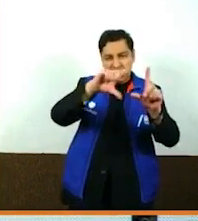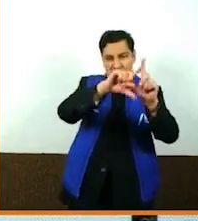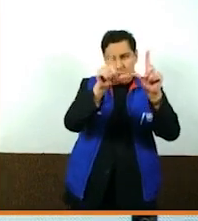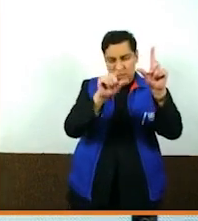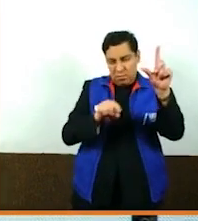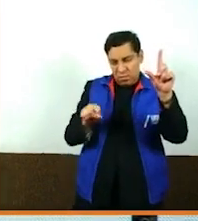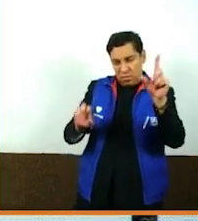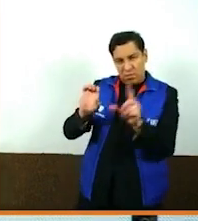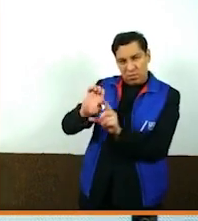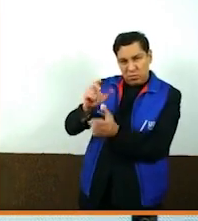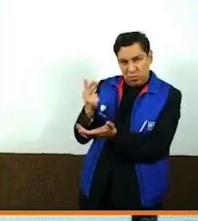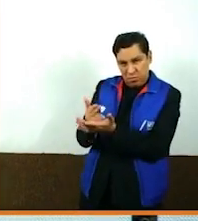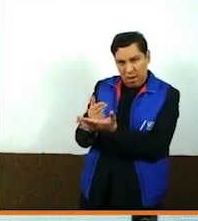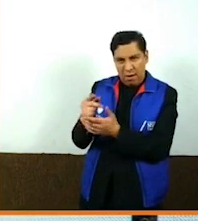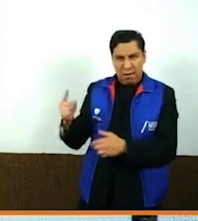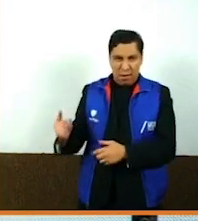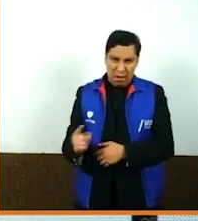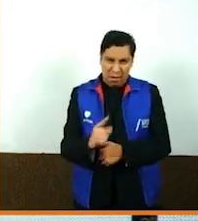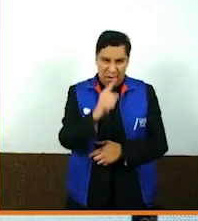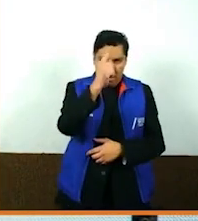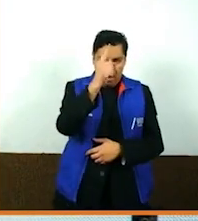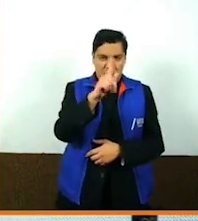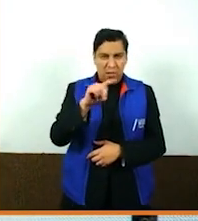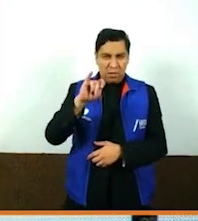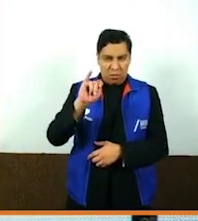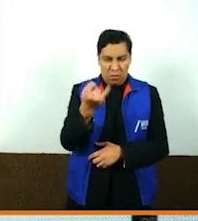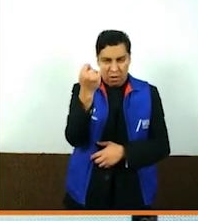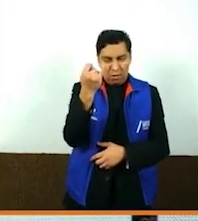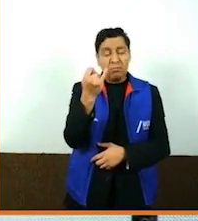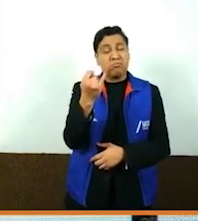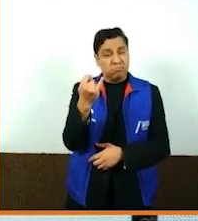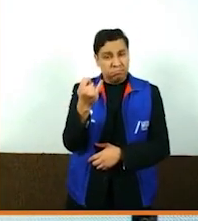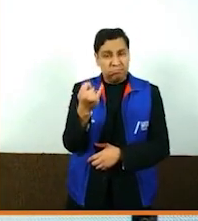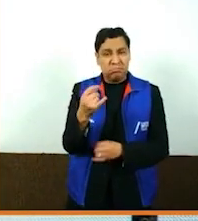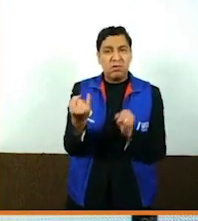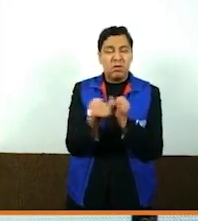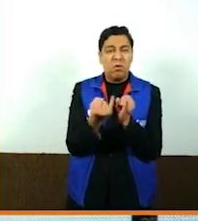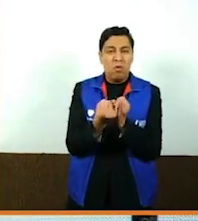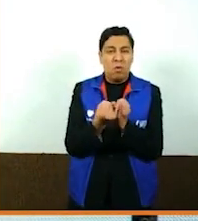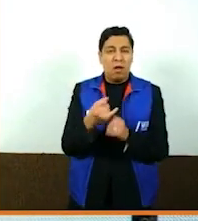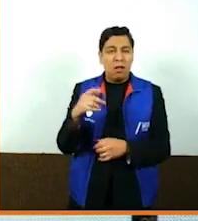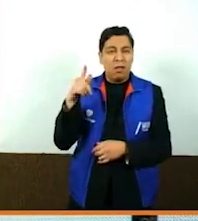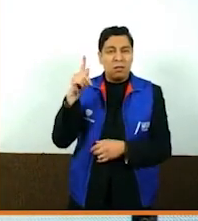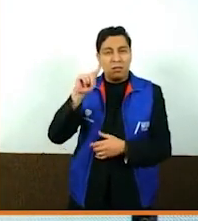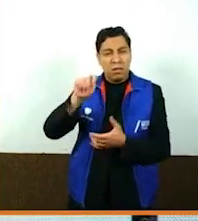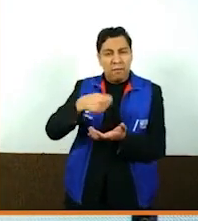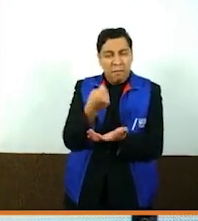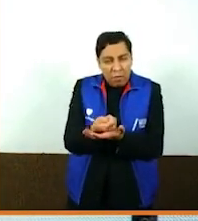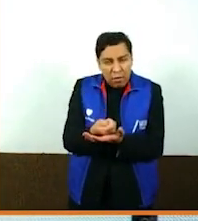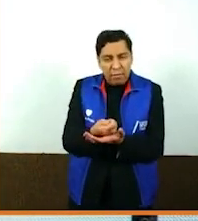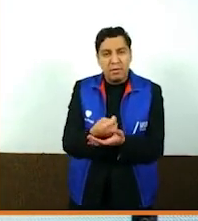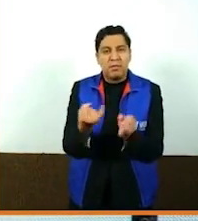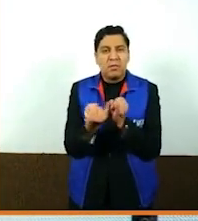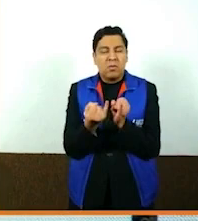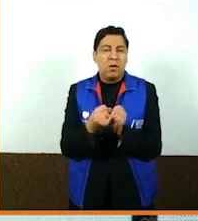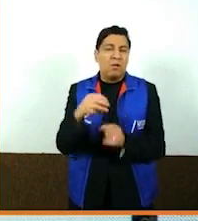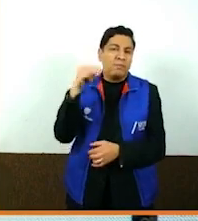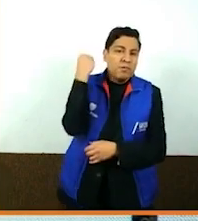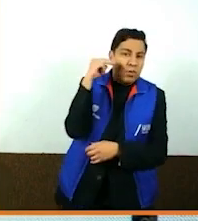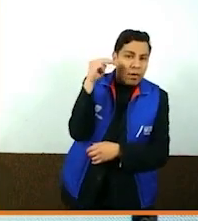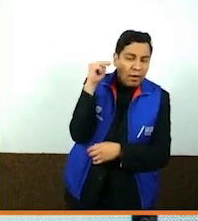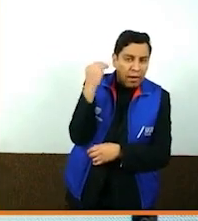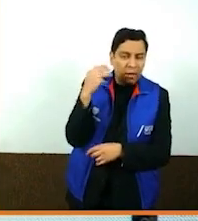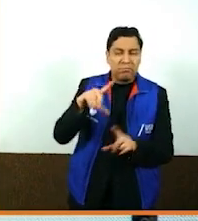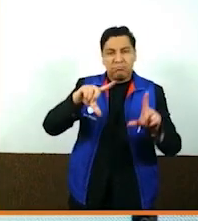Tijuana y hemos tenido empresas estos días de esos lugares y de Matamoros a, a Lázaro Cárdenas, prácticamente todas las